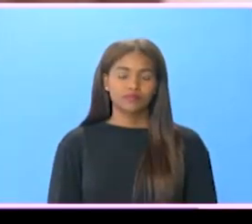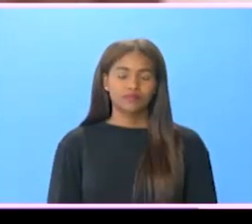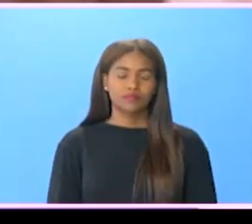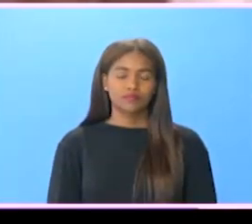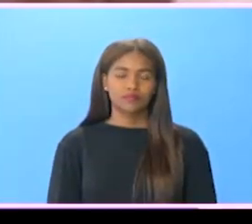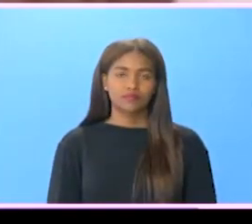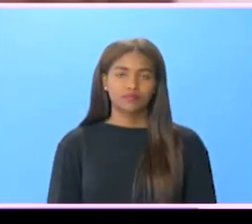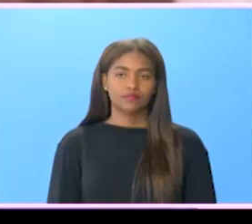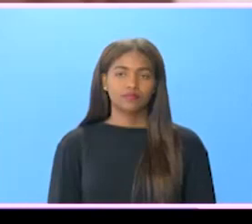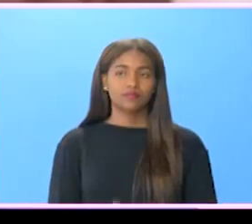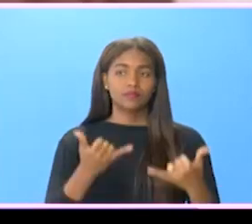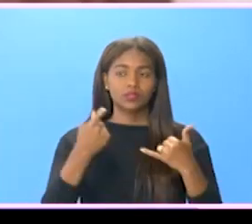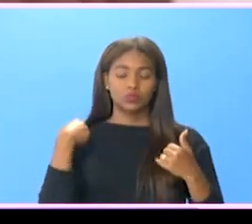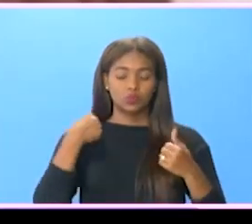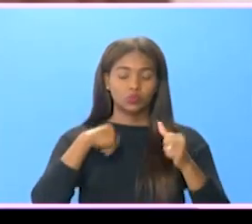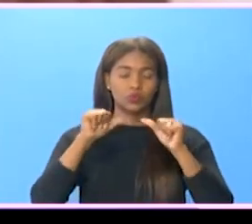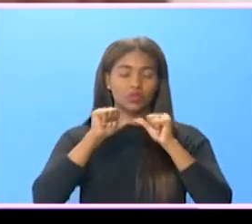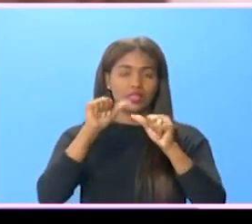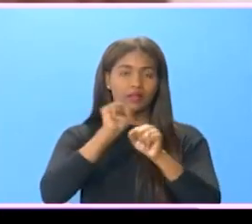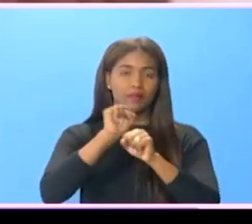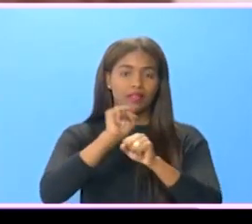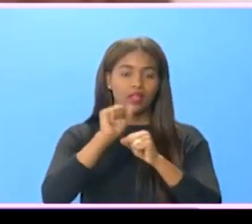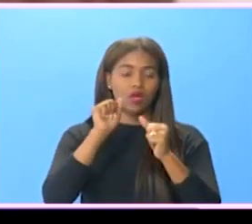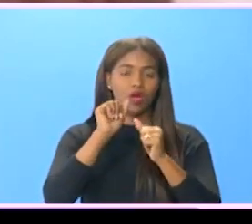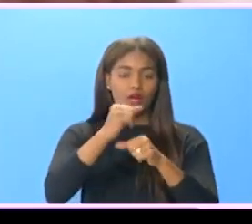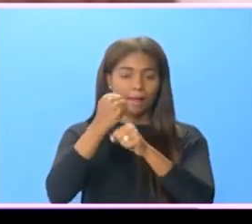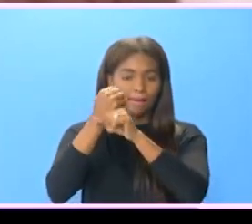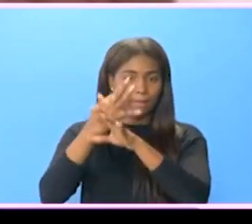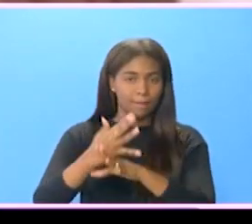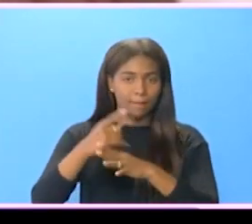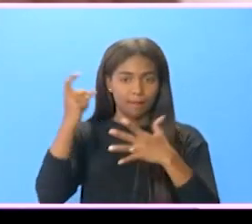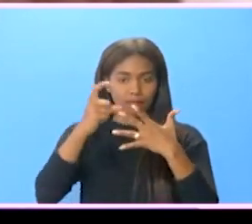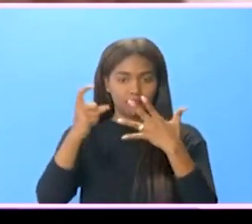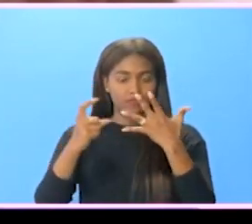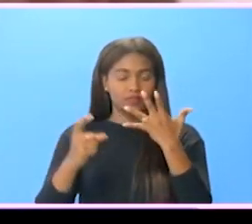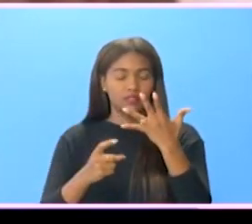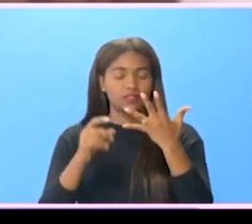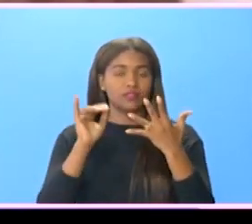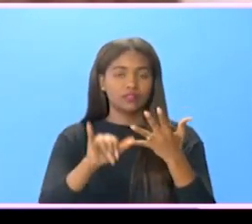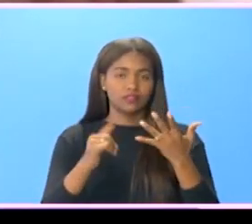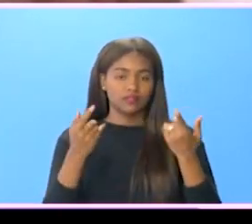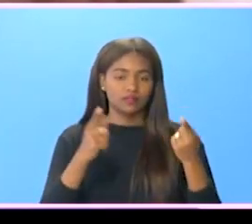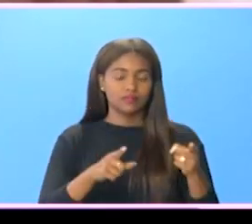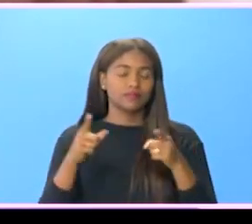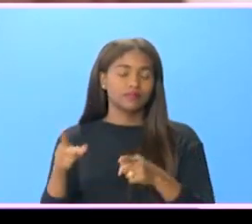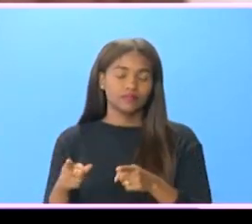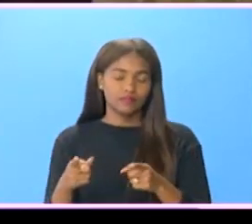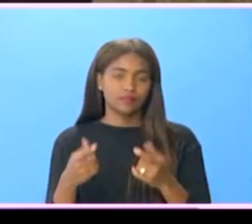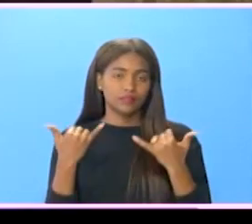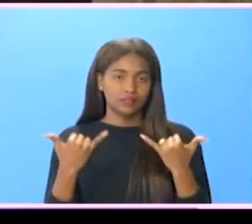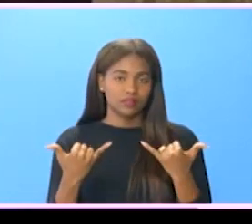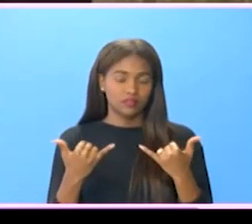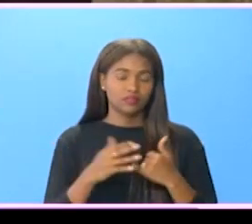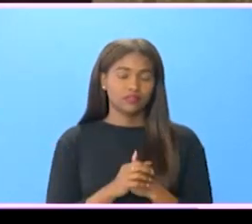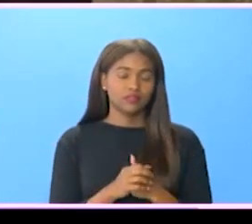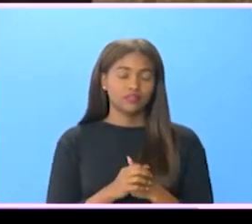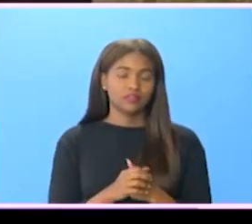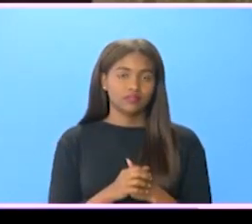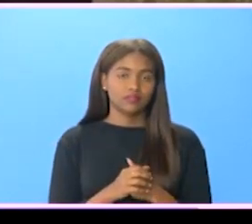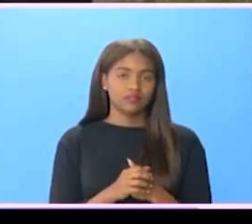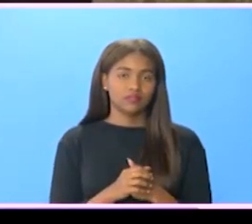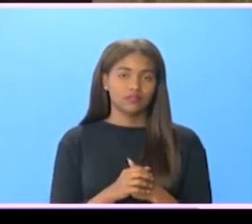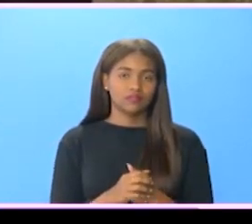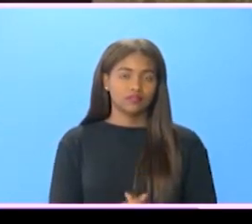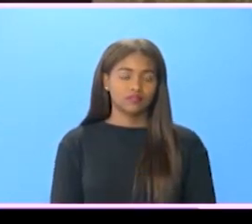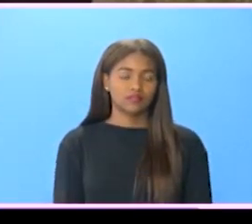repatriación. Estamos ya trabajando con los equipos, preparándonos para ese momento y poder traer nuestros connacionales fallecidos lo más pronto